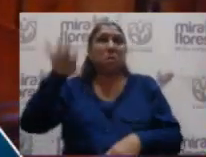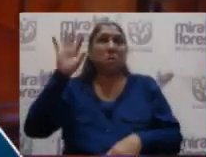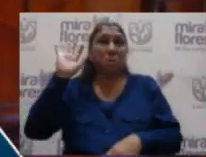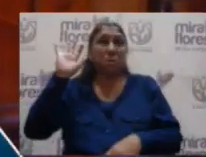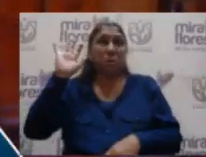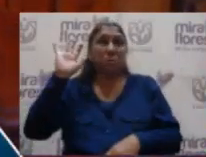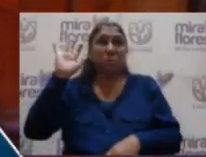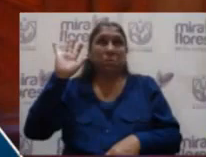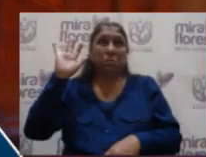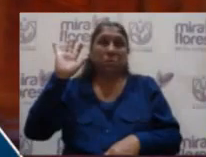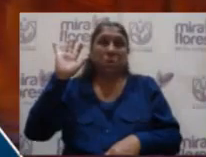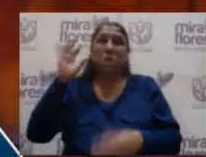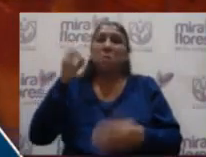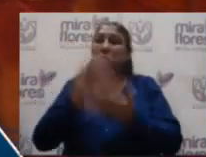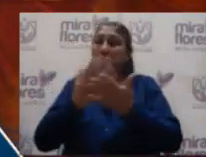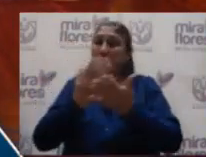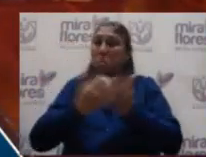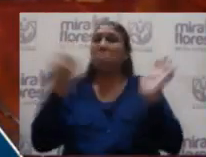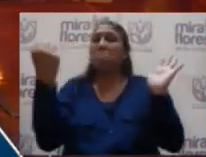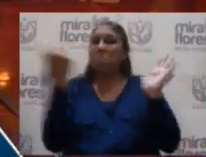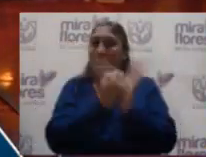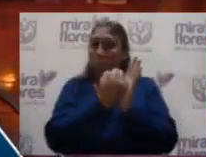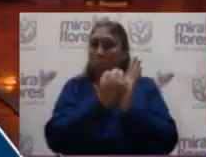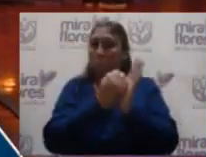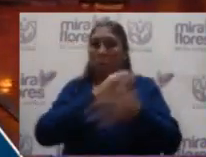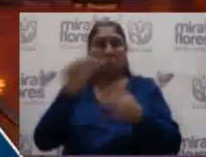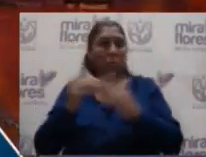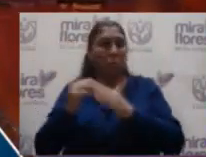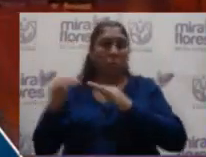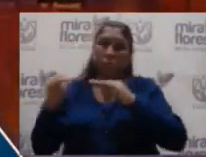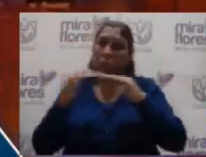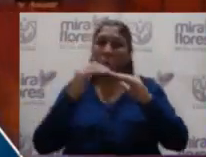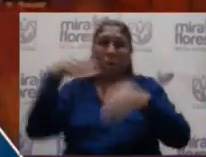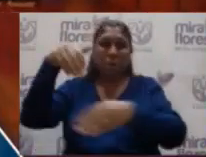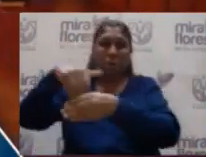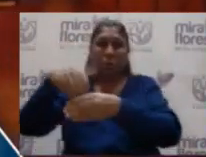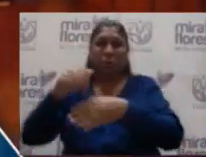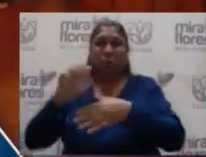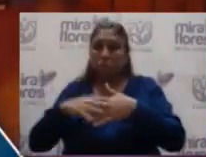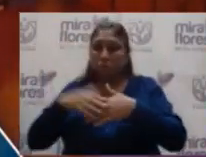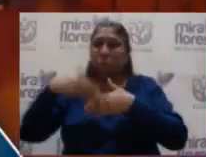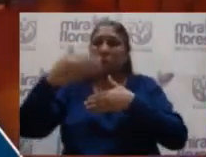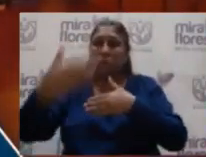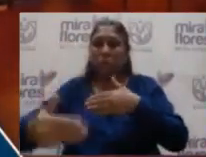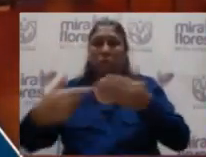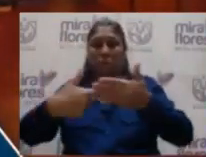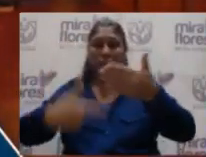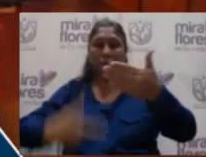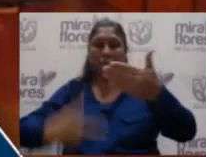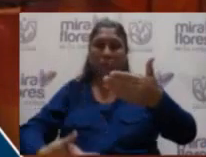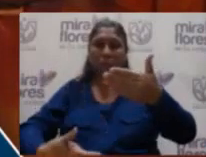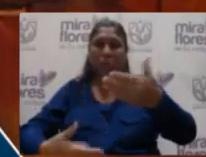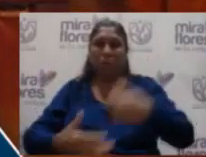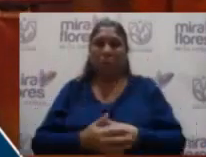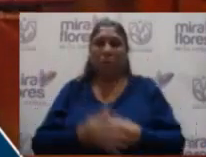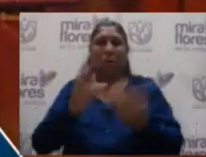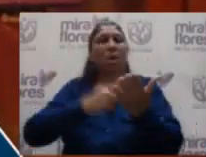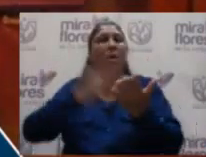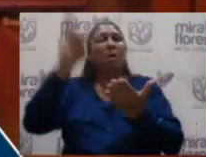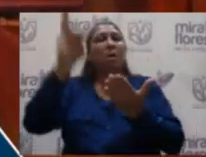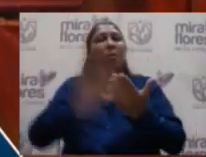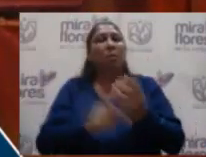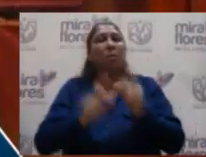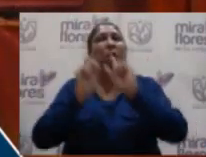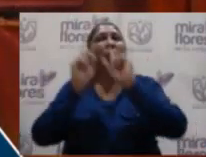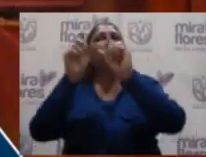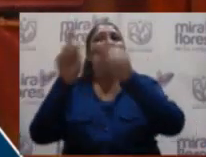conformidad. Ha sido aprobado por unanimidad de votos. Muchísimas gracias. Siguiente punto, por favor. Proyecto de ordenanza